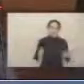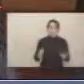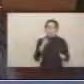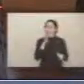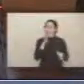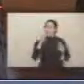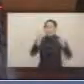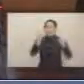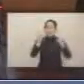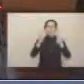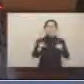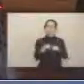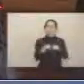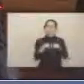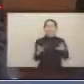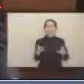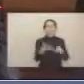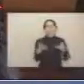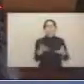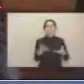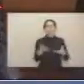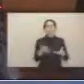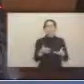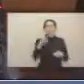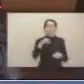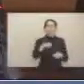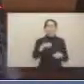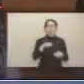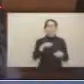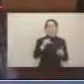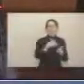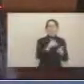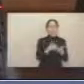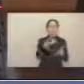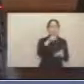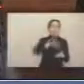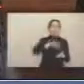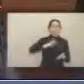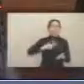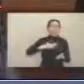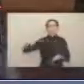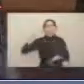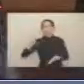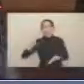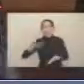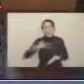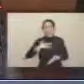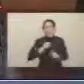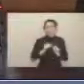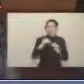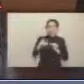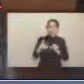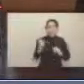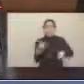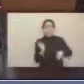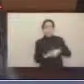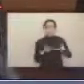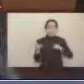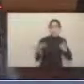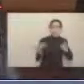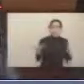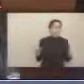sean algo así como omniscientes, mañana tendrán que darlo a la vez en dos sitios, tendrán que ser ubicuos también. Eso es lo que tiene